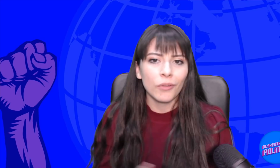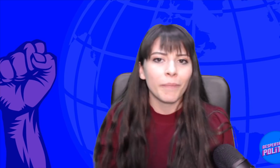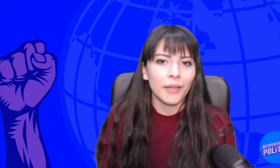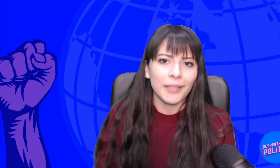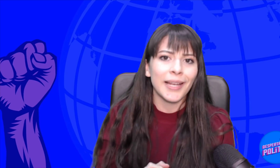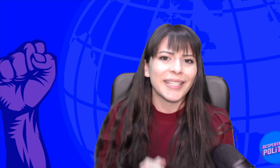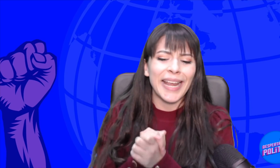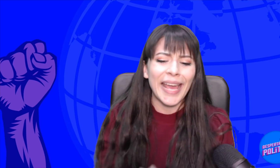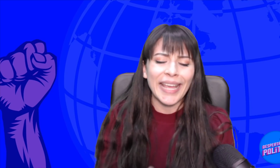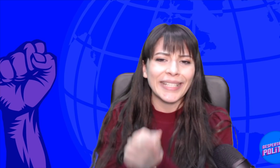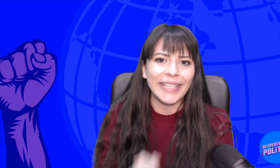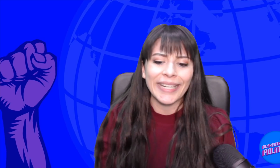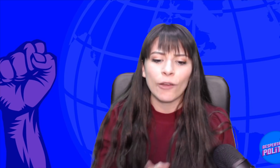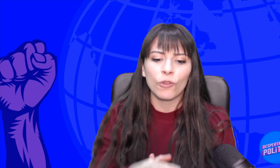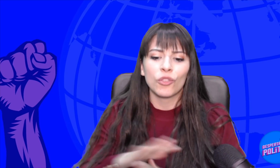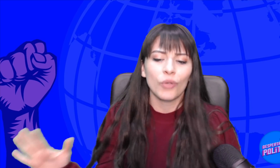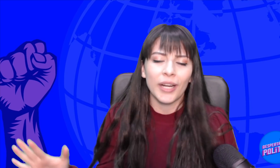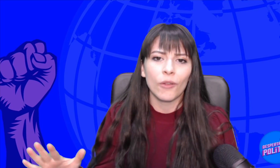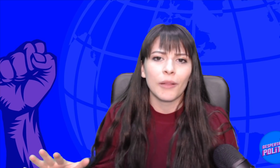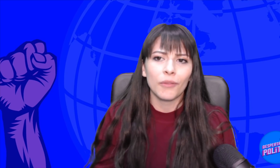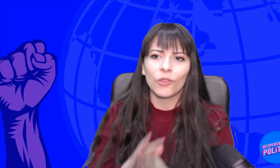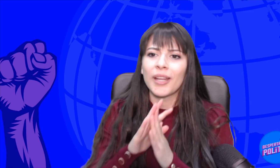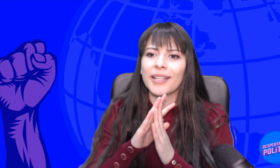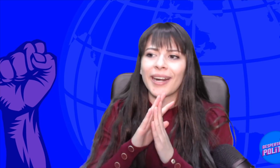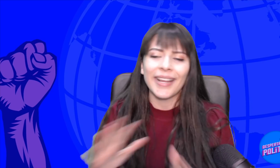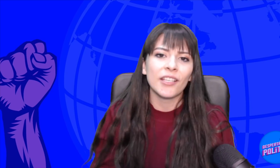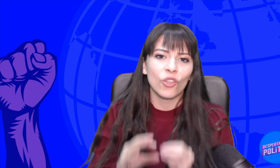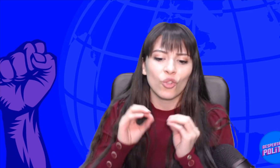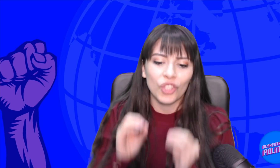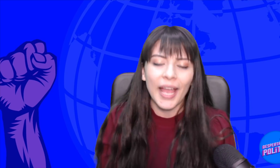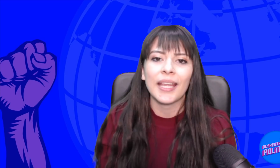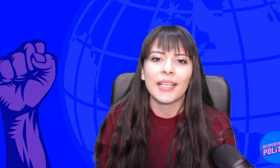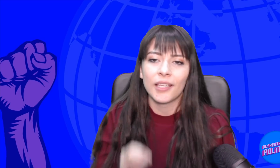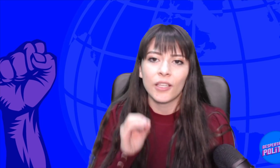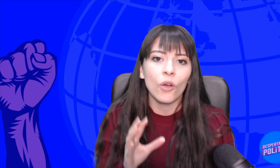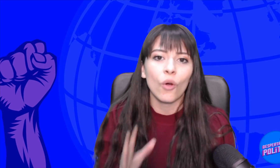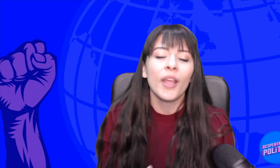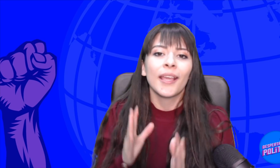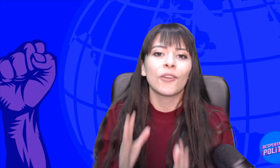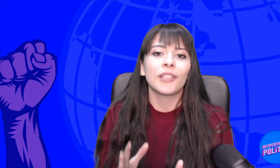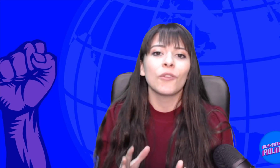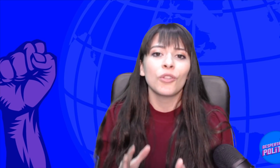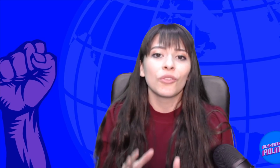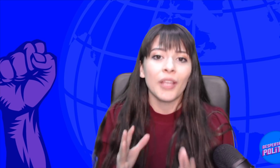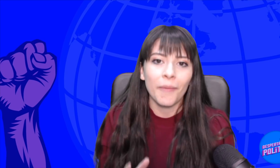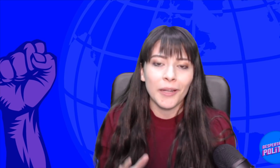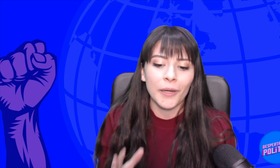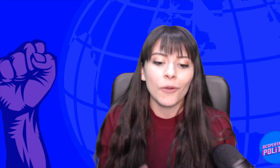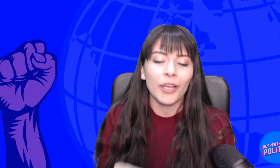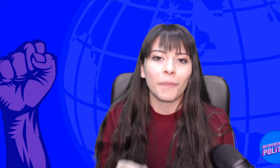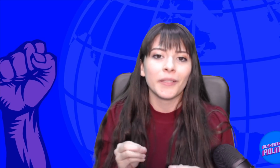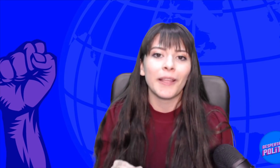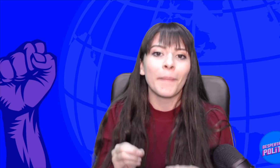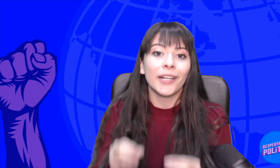Obama por otra parte sale a señalar, a exigir que lo censuren a Donald Trump de todas las redes sociales y ojo, que los Estados Unidos saben